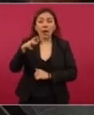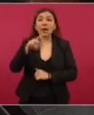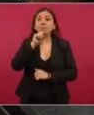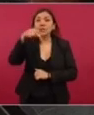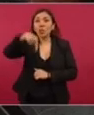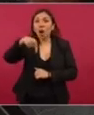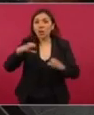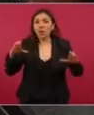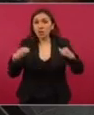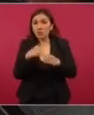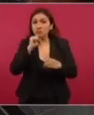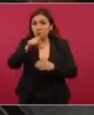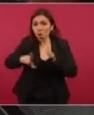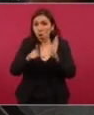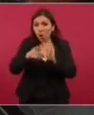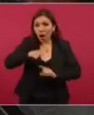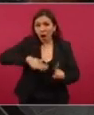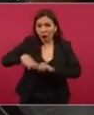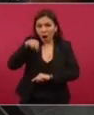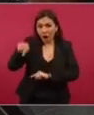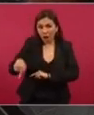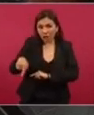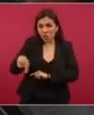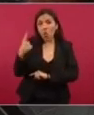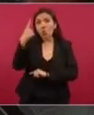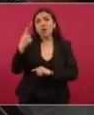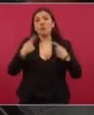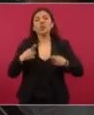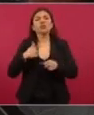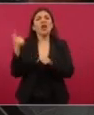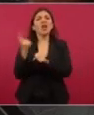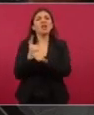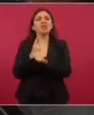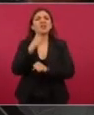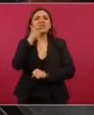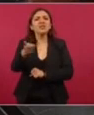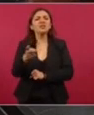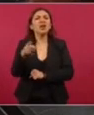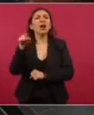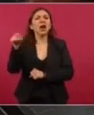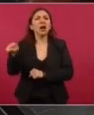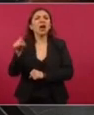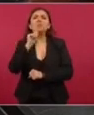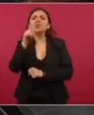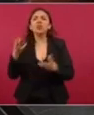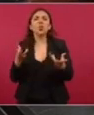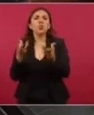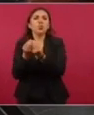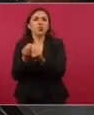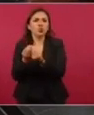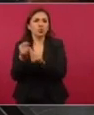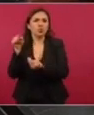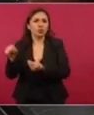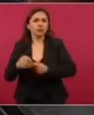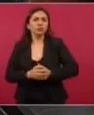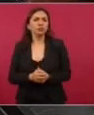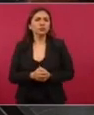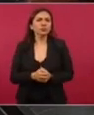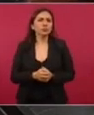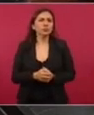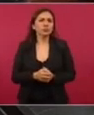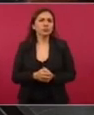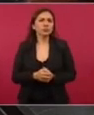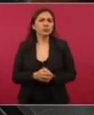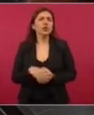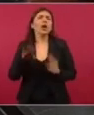son de los locales de aquí. Así es, ah, un licenciado que un tal Telle. Telle, sí. Sí. Bueno. Ajá,